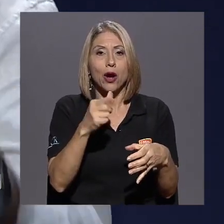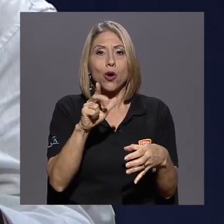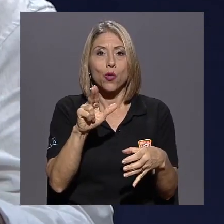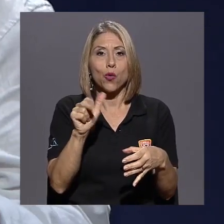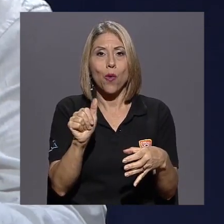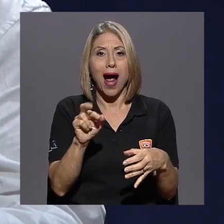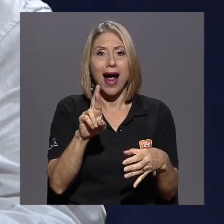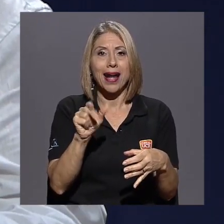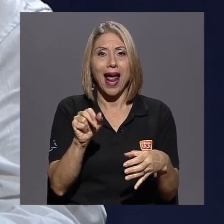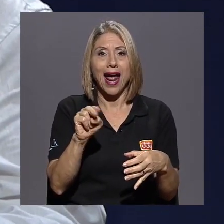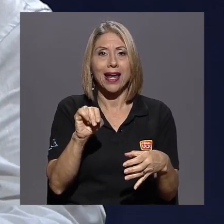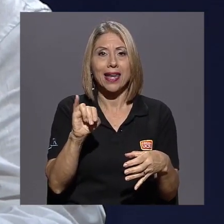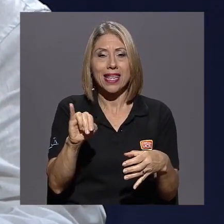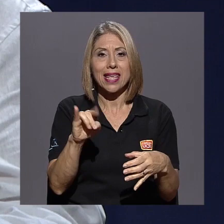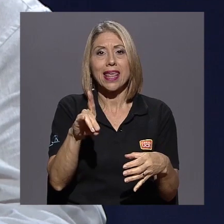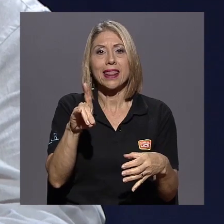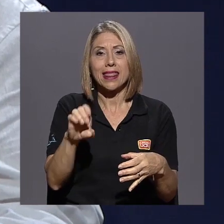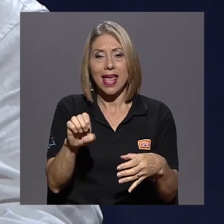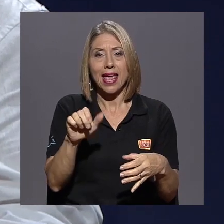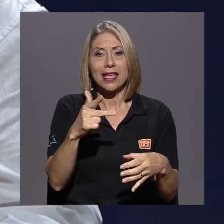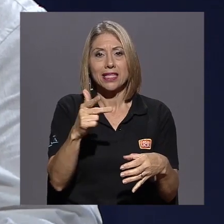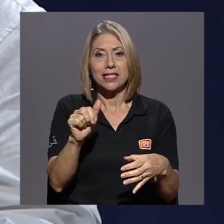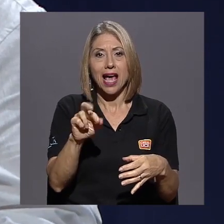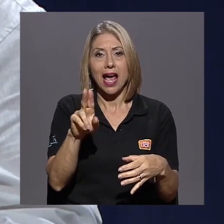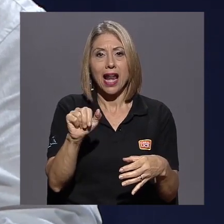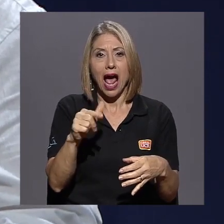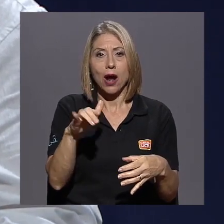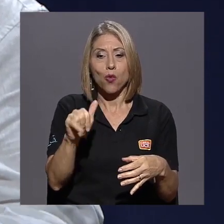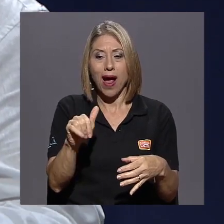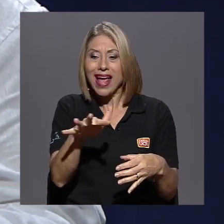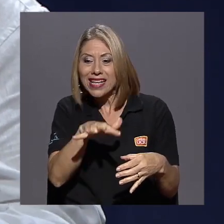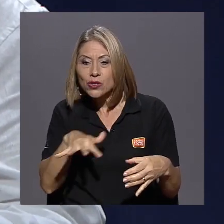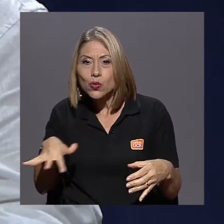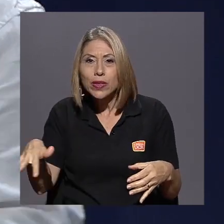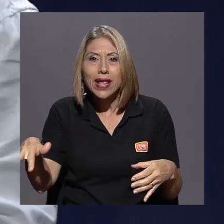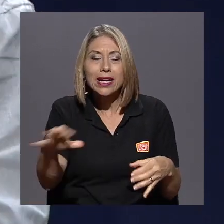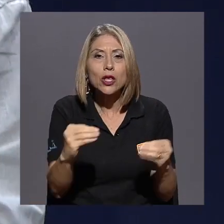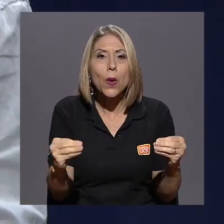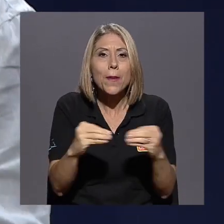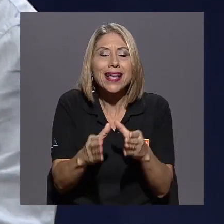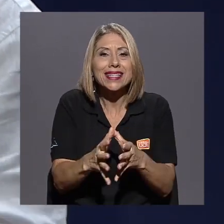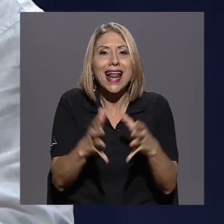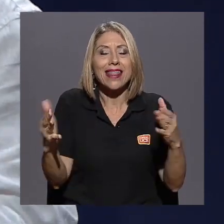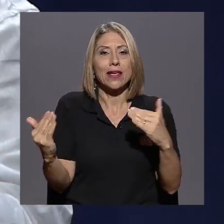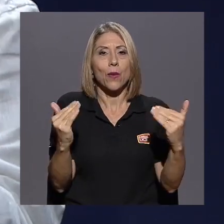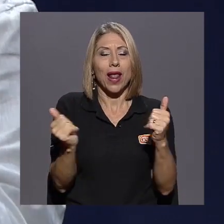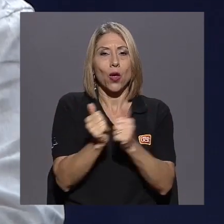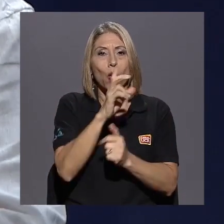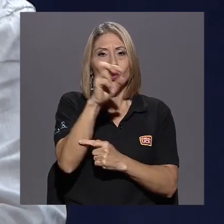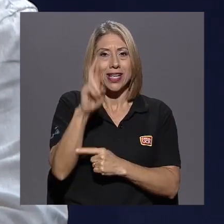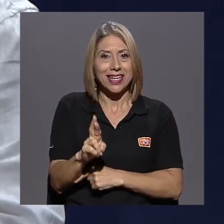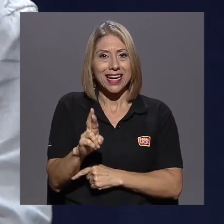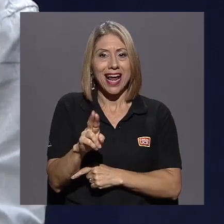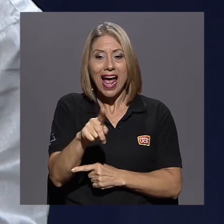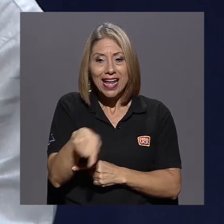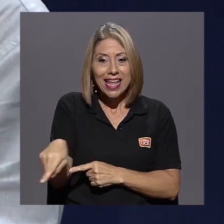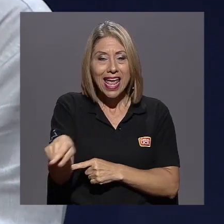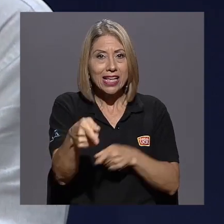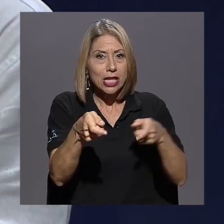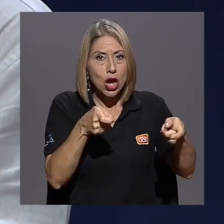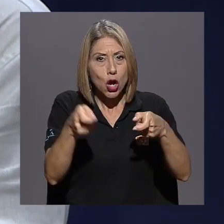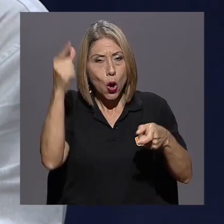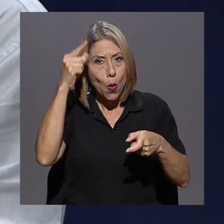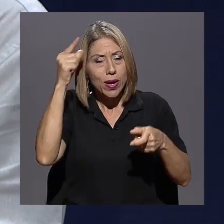es un territorio más grande que costa rica que es autonomía indígena o sea gobernado en base de